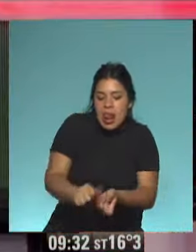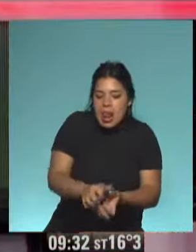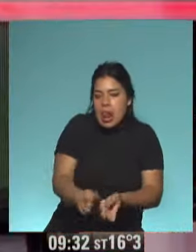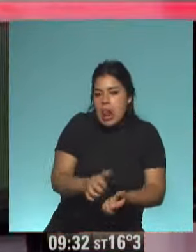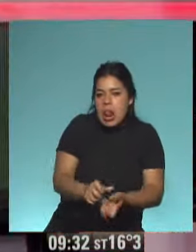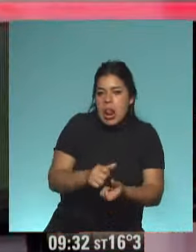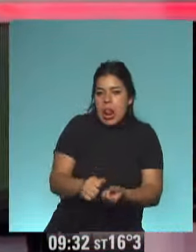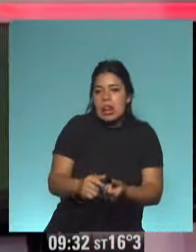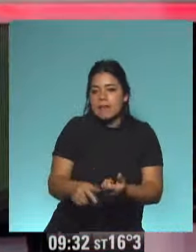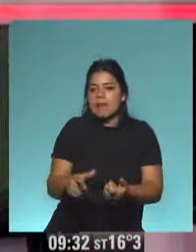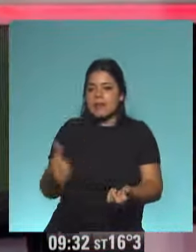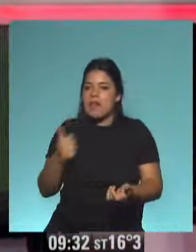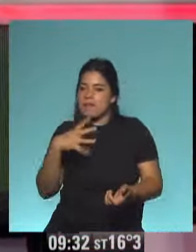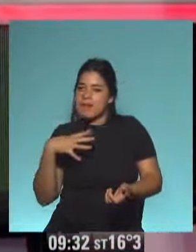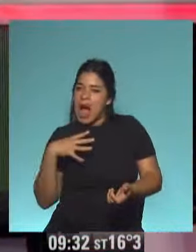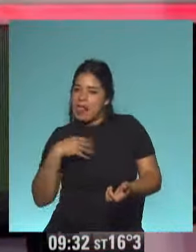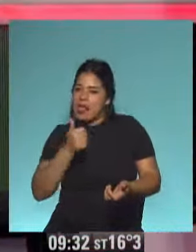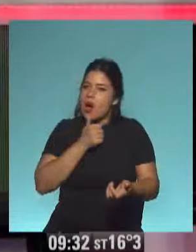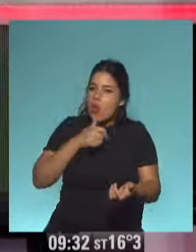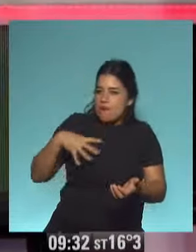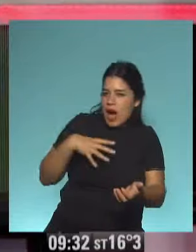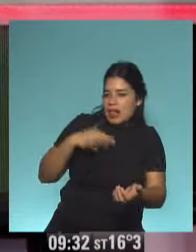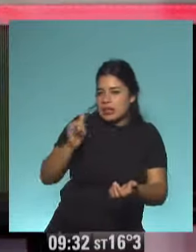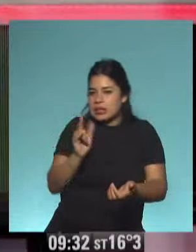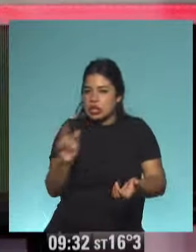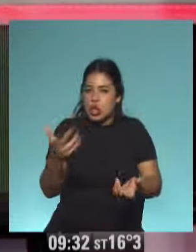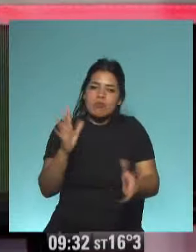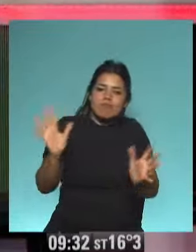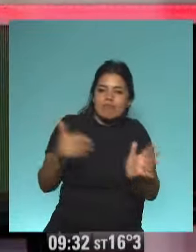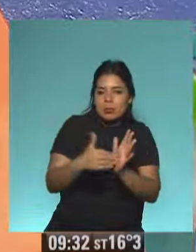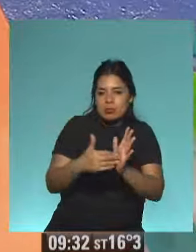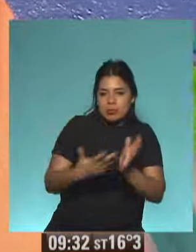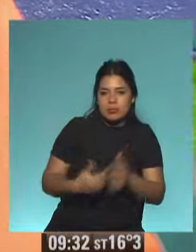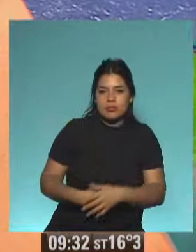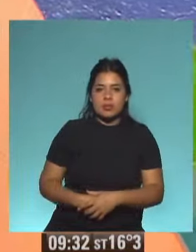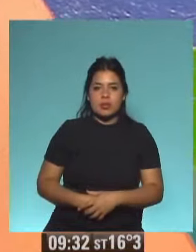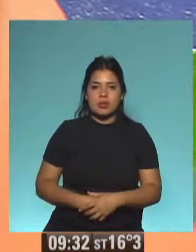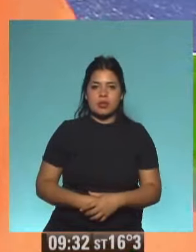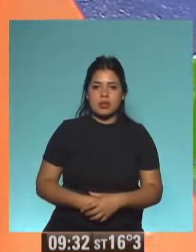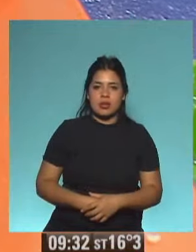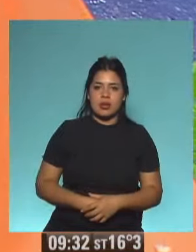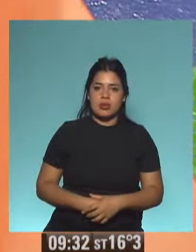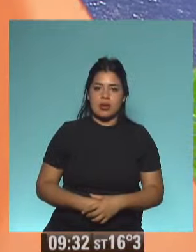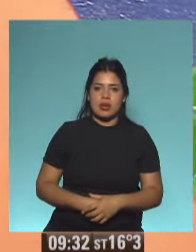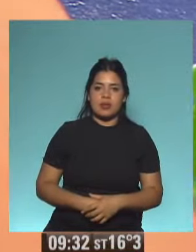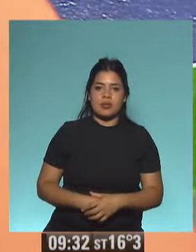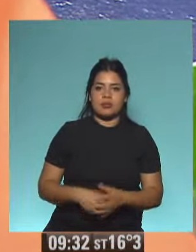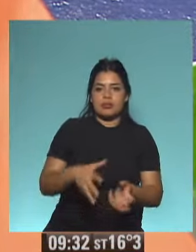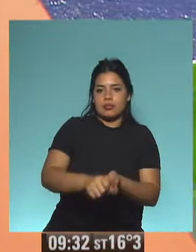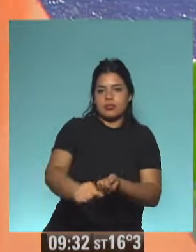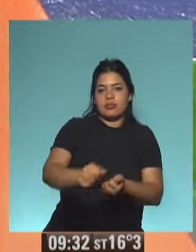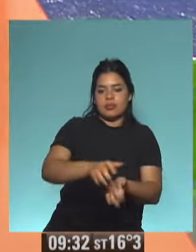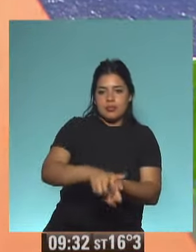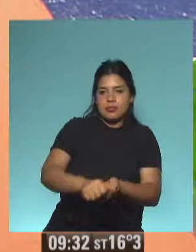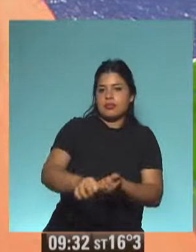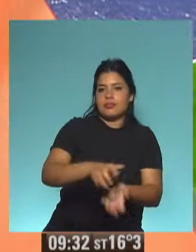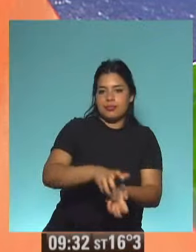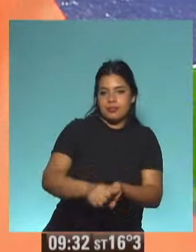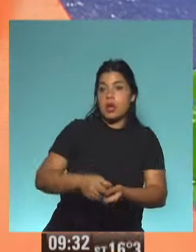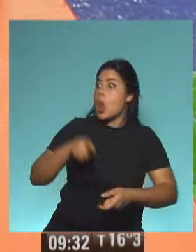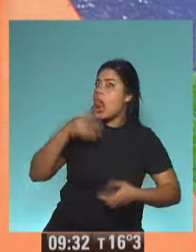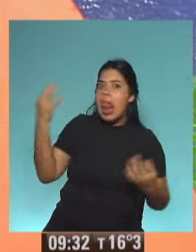cuanto le empieza a amasar, bueno. van a ver que... Se para mí que es una experta, ella es medio profesional, la digamos seño, la verdad. La seño Caro, aparte, la seño Caro. De